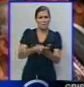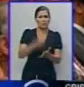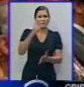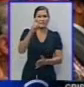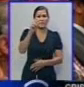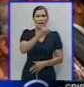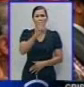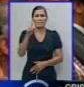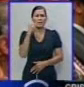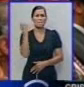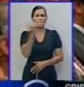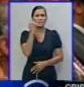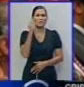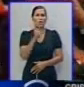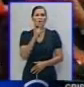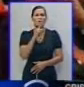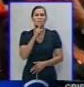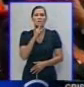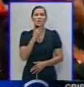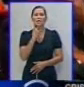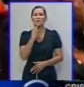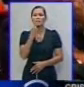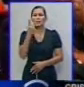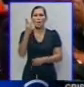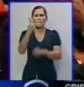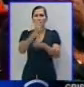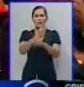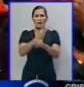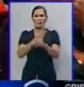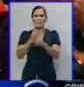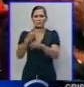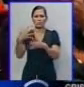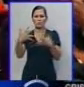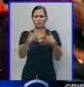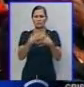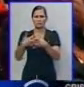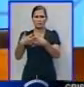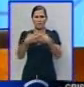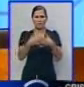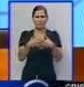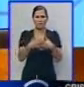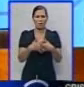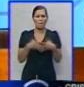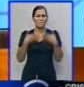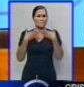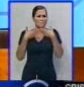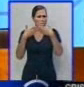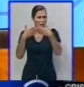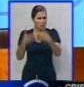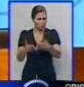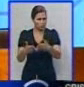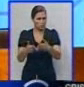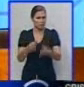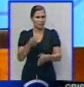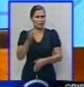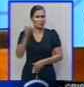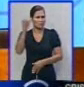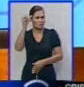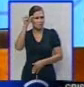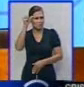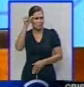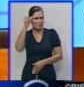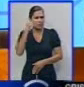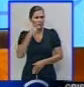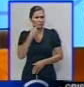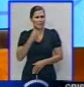millones de dólares, ¿cómo lo resolvió el Congreso de ese país? Va o no a comprar el mercado, la capitalización